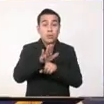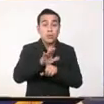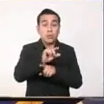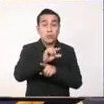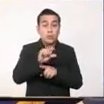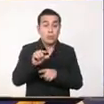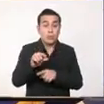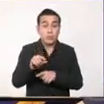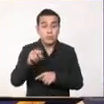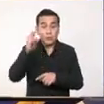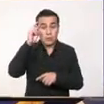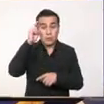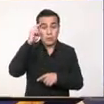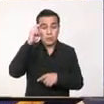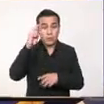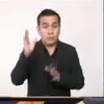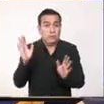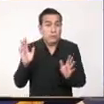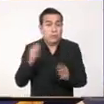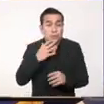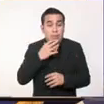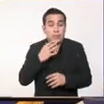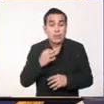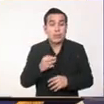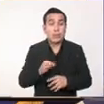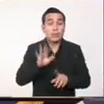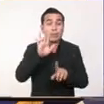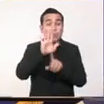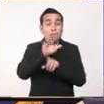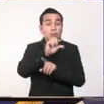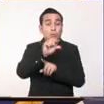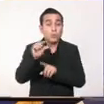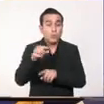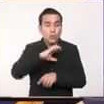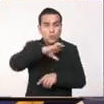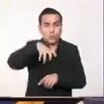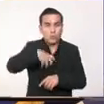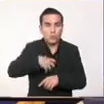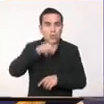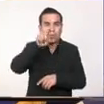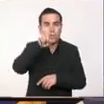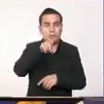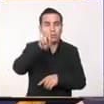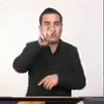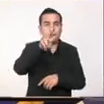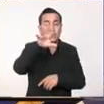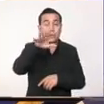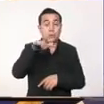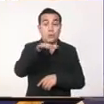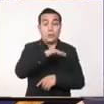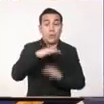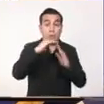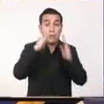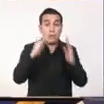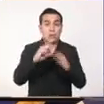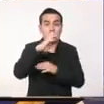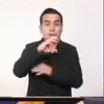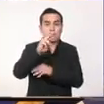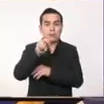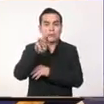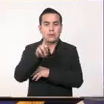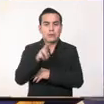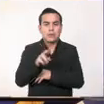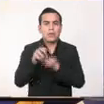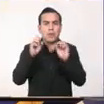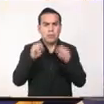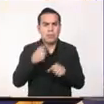No estoy hablando de lo que tenga con prestanombres o lo que, no, a su nombre. Tiene actualmente 125 propiedades. En el CNR se puede consultar,